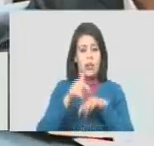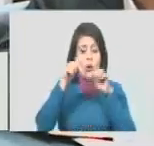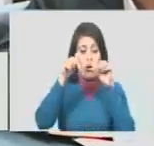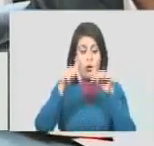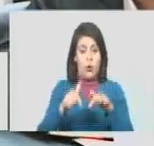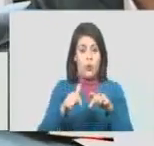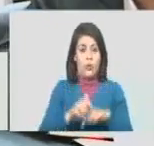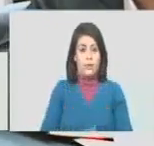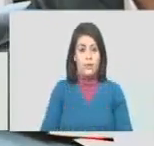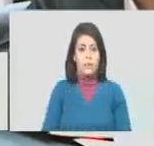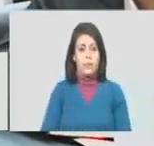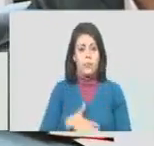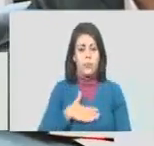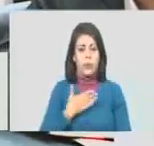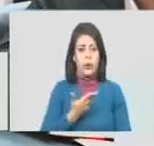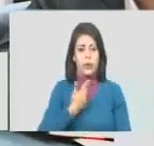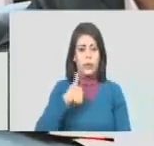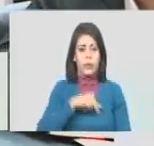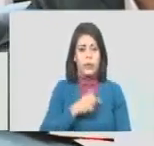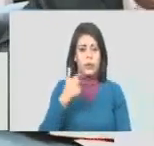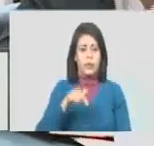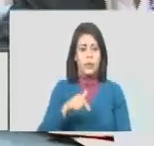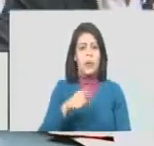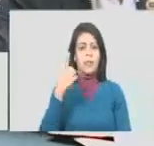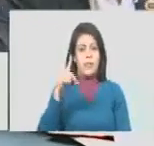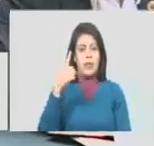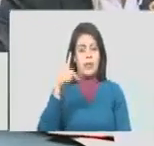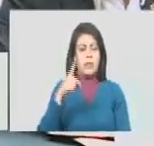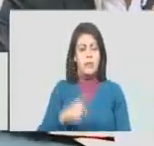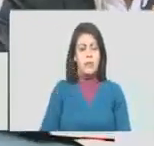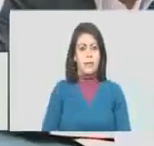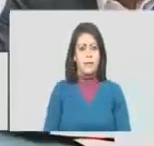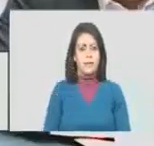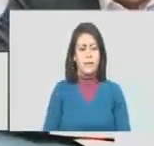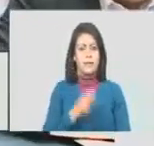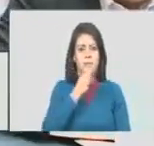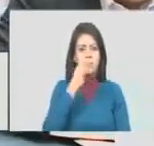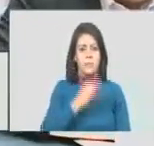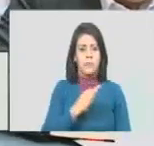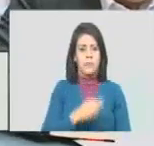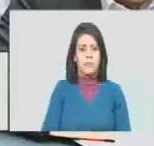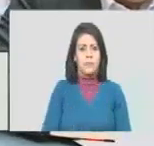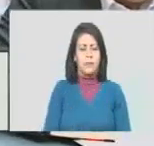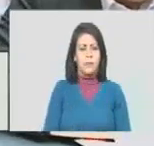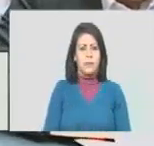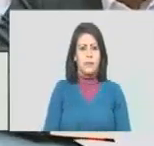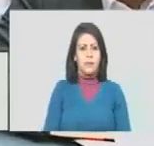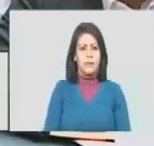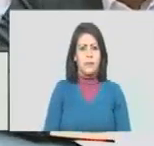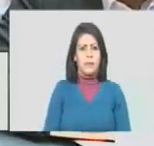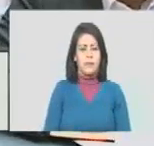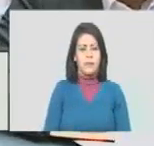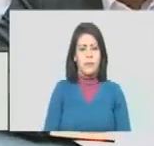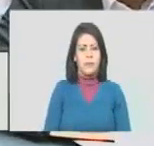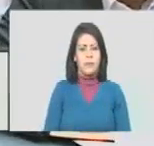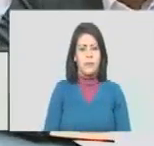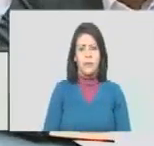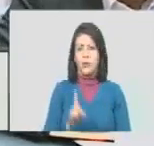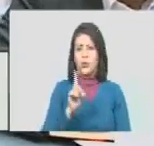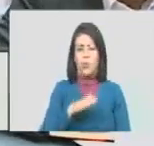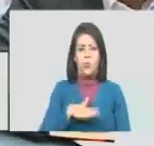hoy pudiéramos nosotros tener este derecho. Y de verdad que no tengo